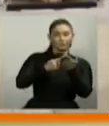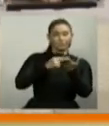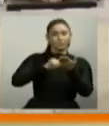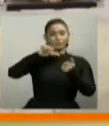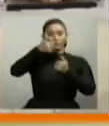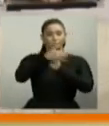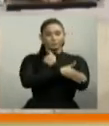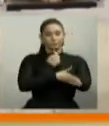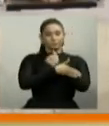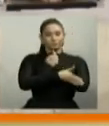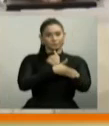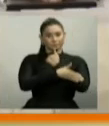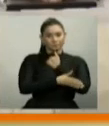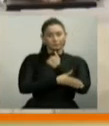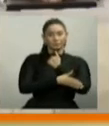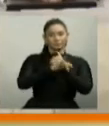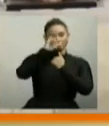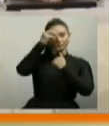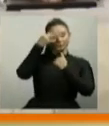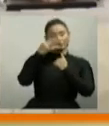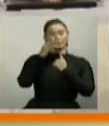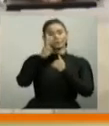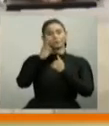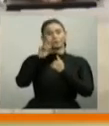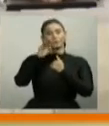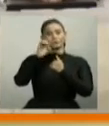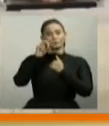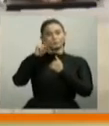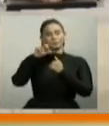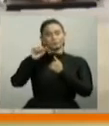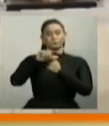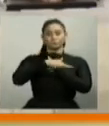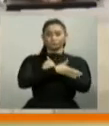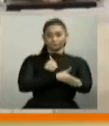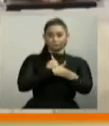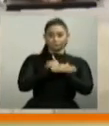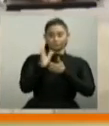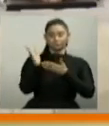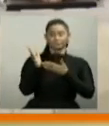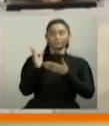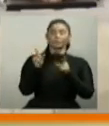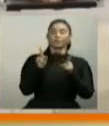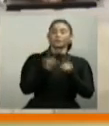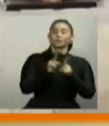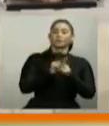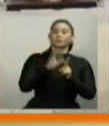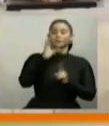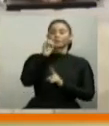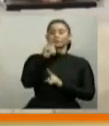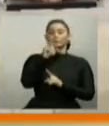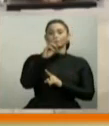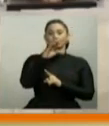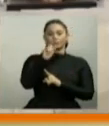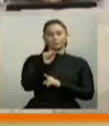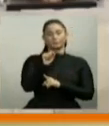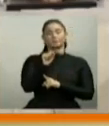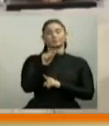de anticuerpos que tú tienes para que ya completes